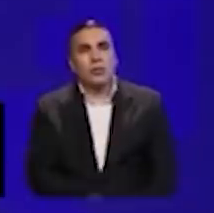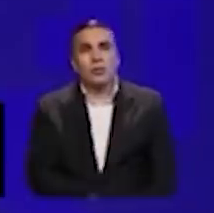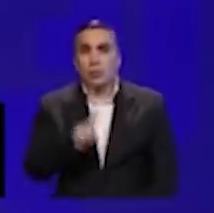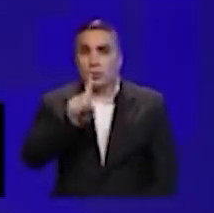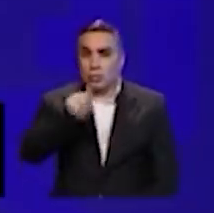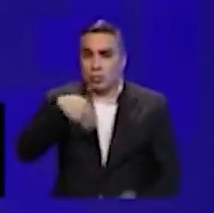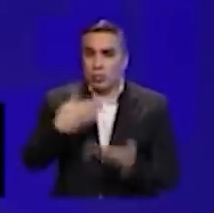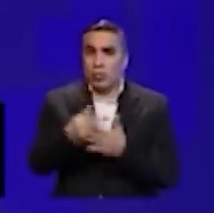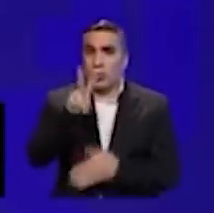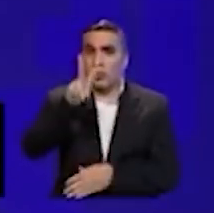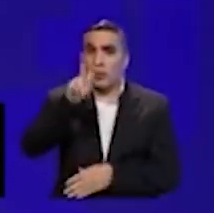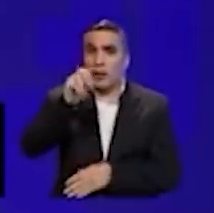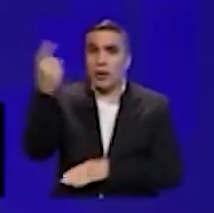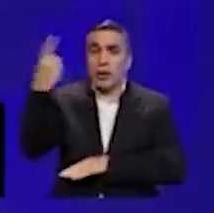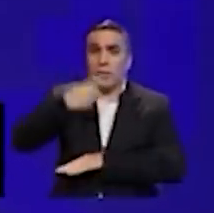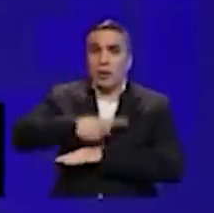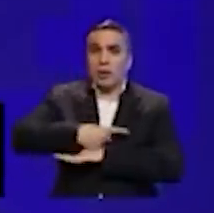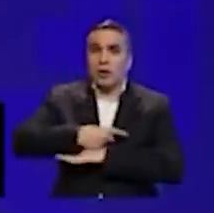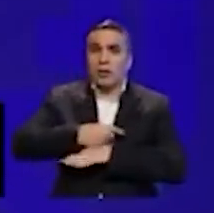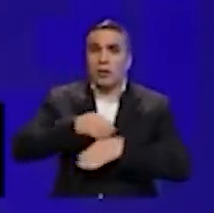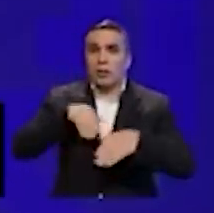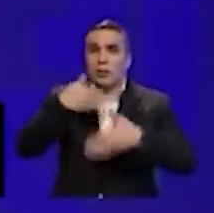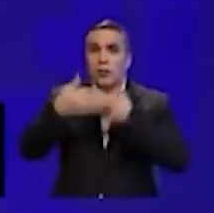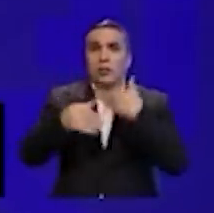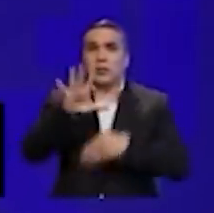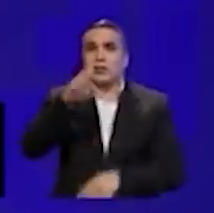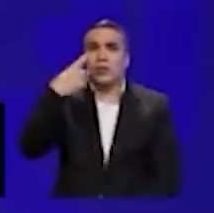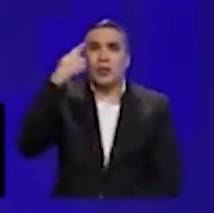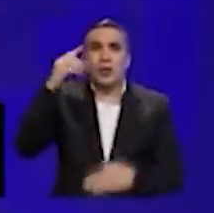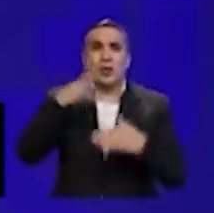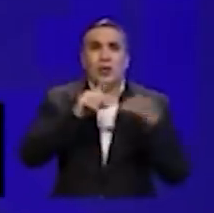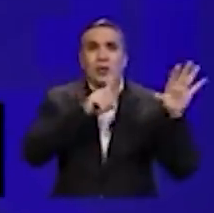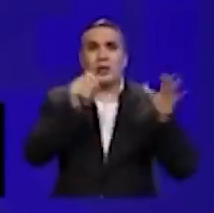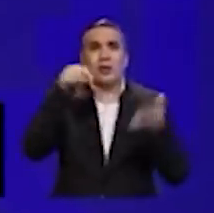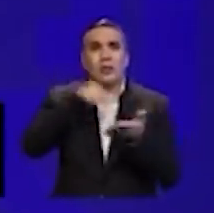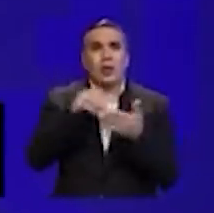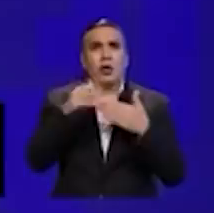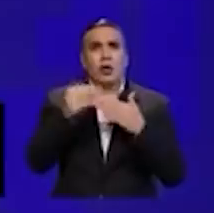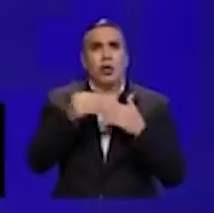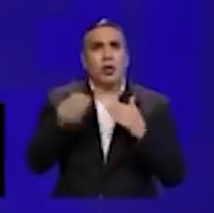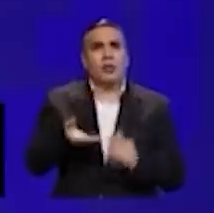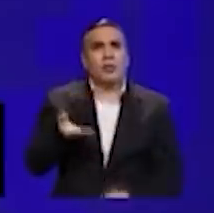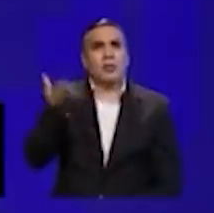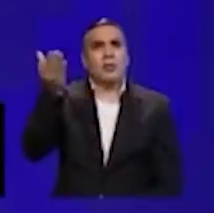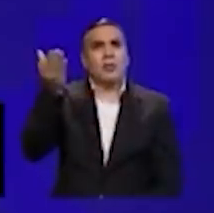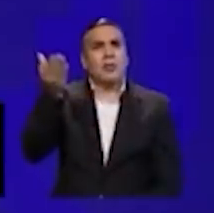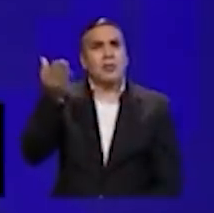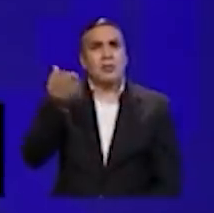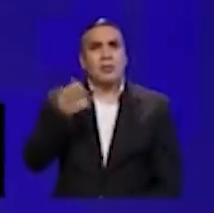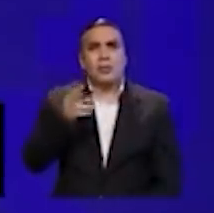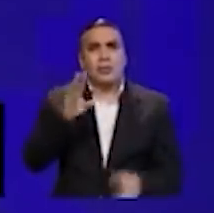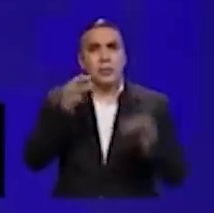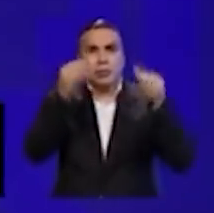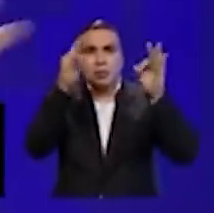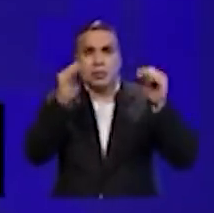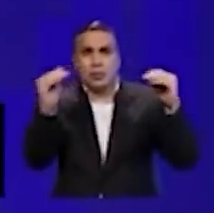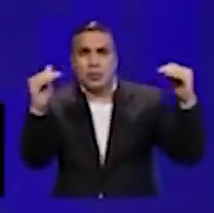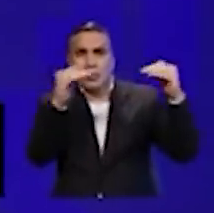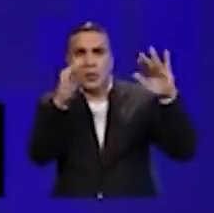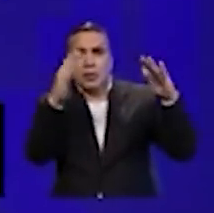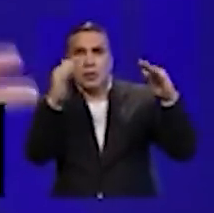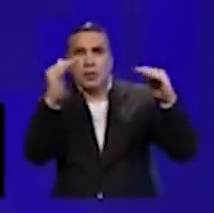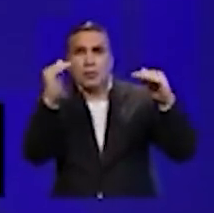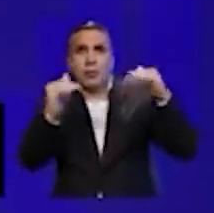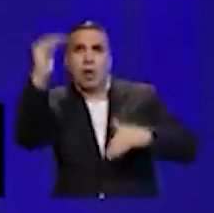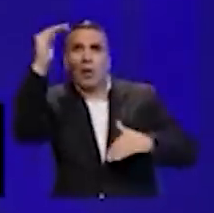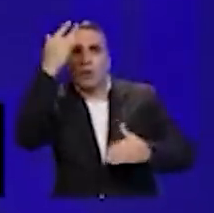pongámosle a cuatro para que otro ecuatoriano ya se pueda alimentar. Estoy dispuesto a dar yo